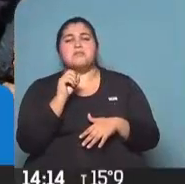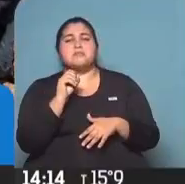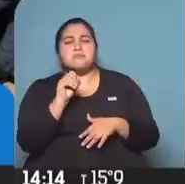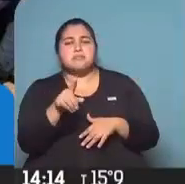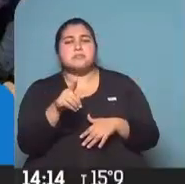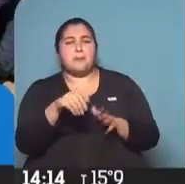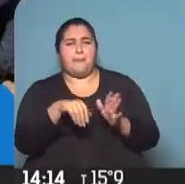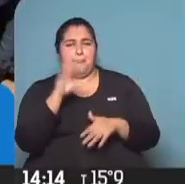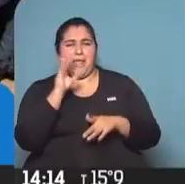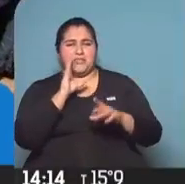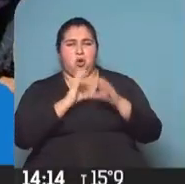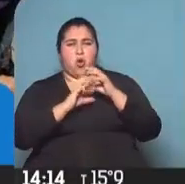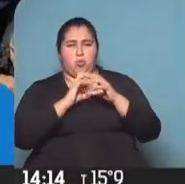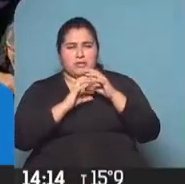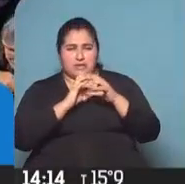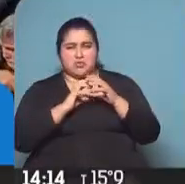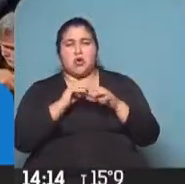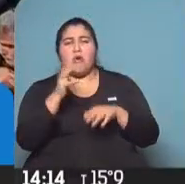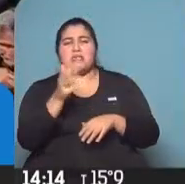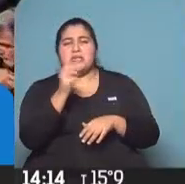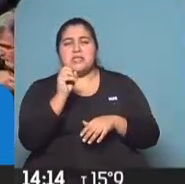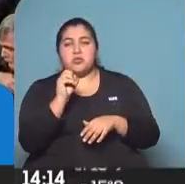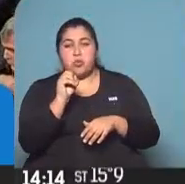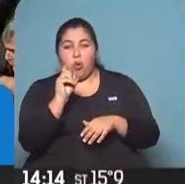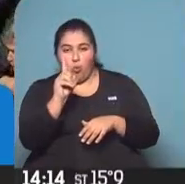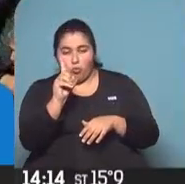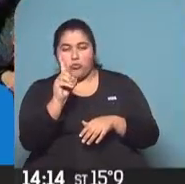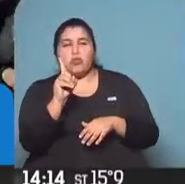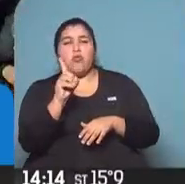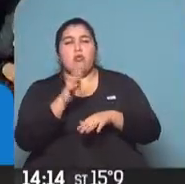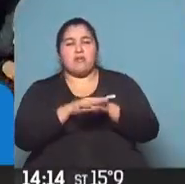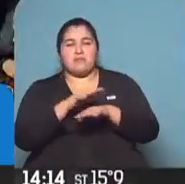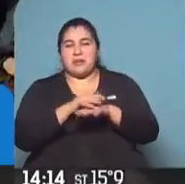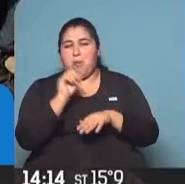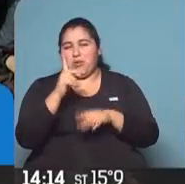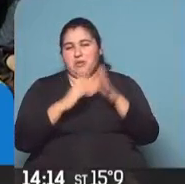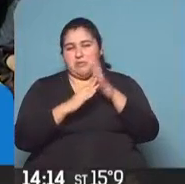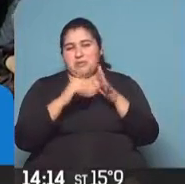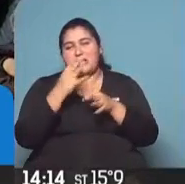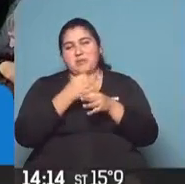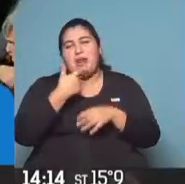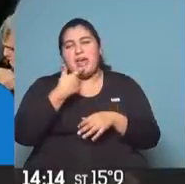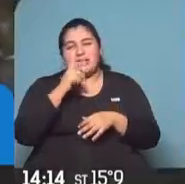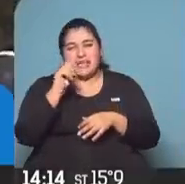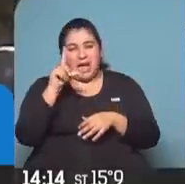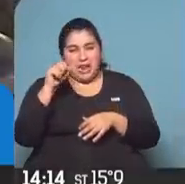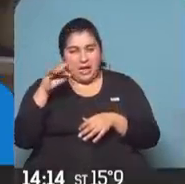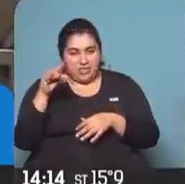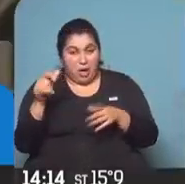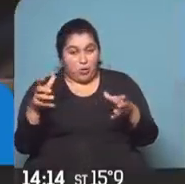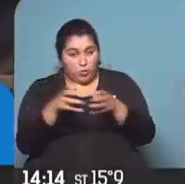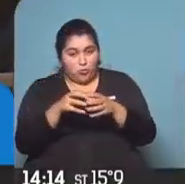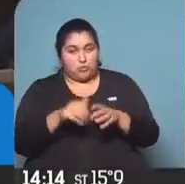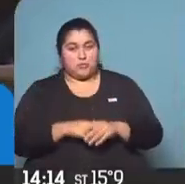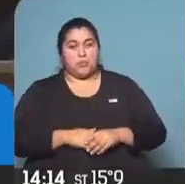al 600 ya que esto mayor manuel de canadá yo vehículo sobre